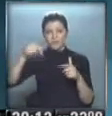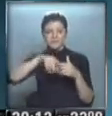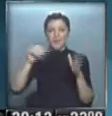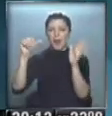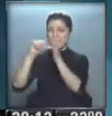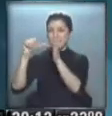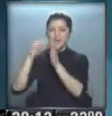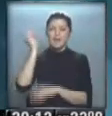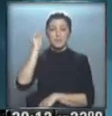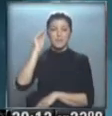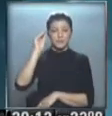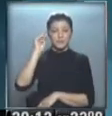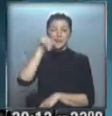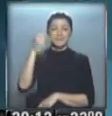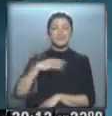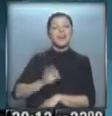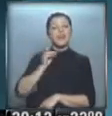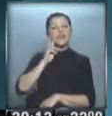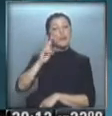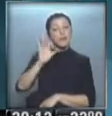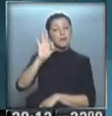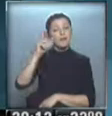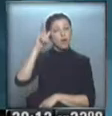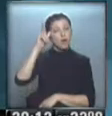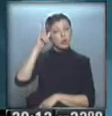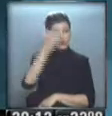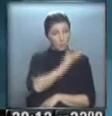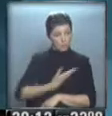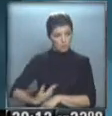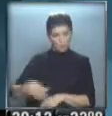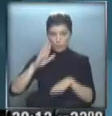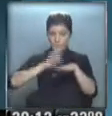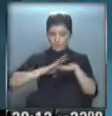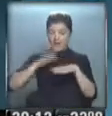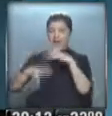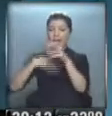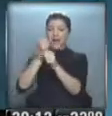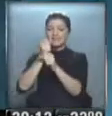entre 2008, cuando el Estado se hizo cargo de la empresa, hasta 2013.